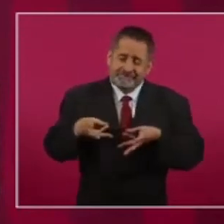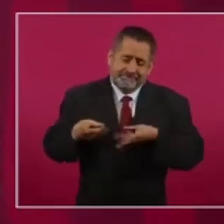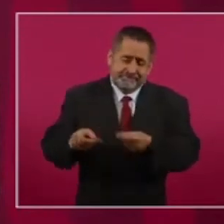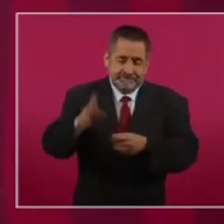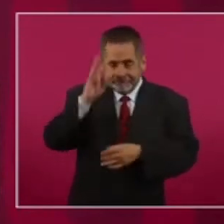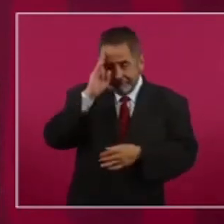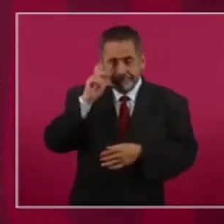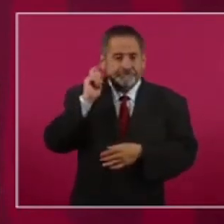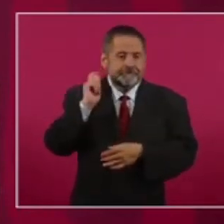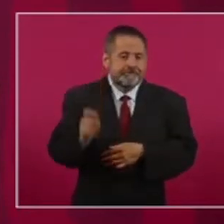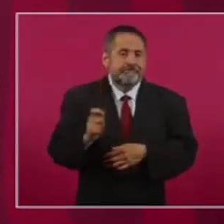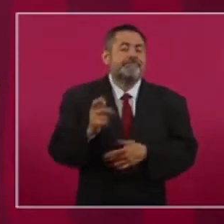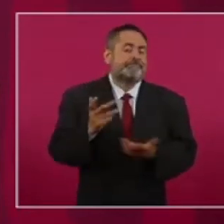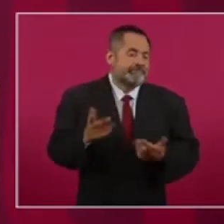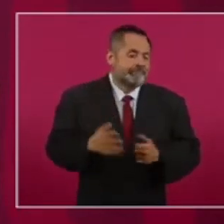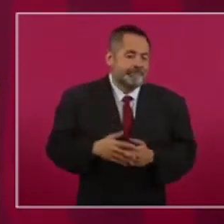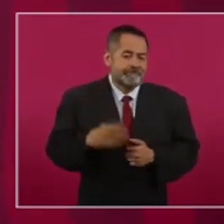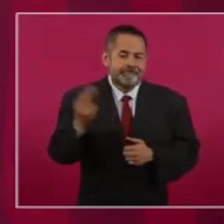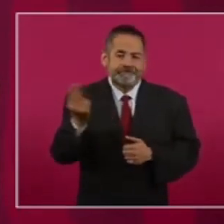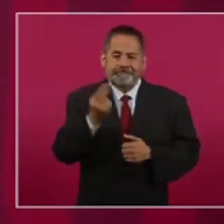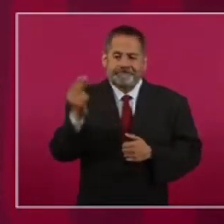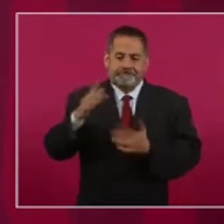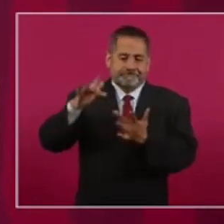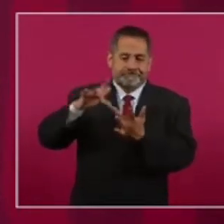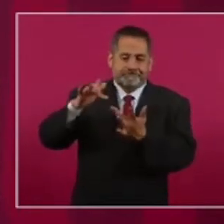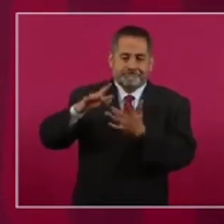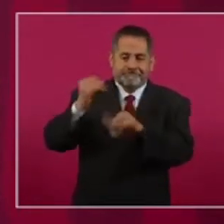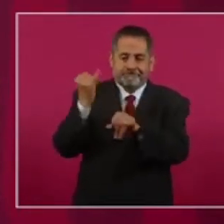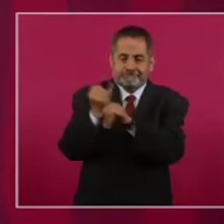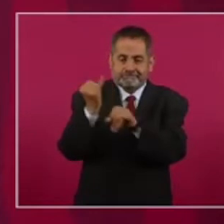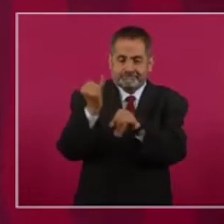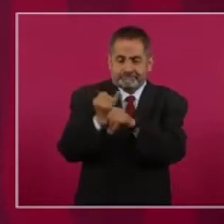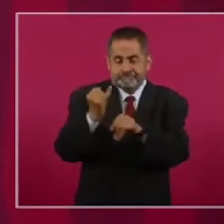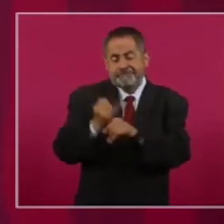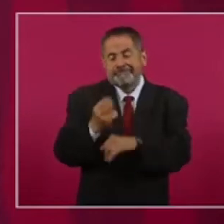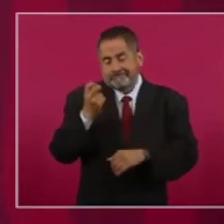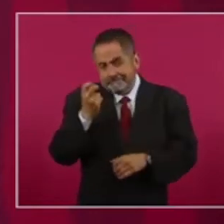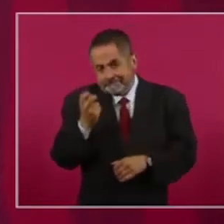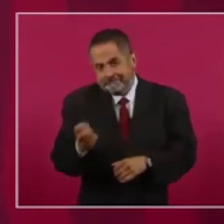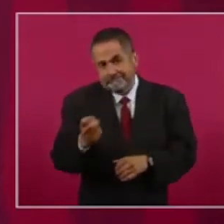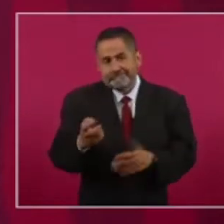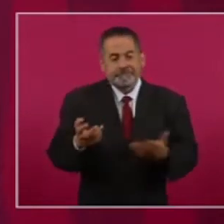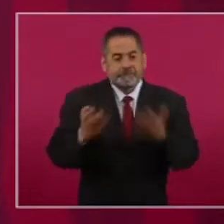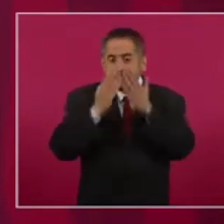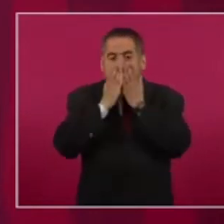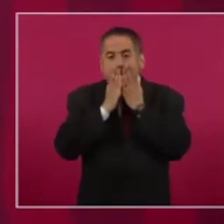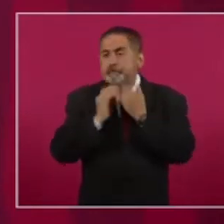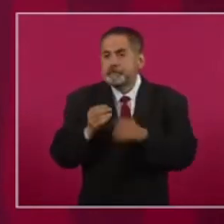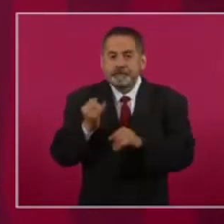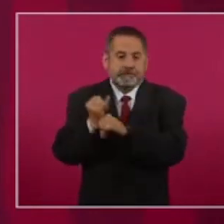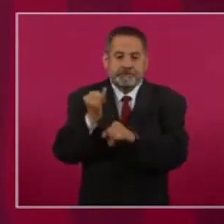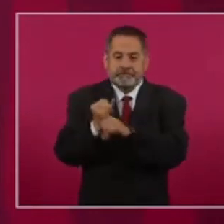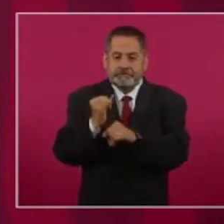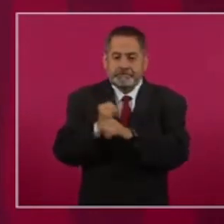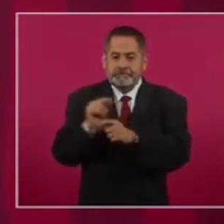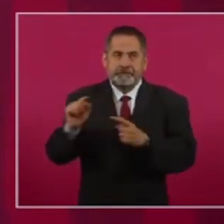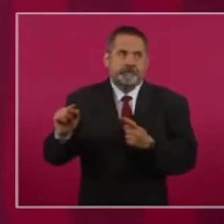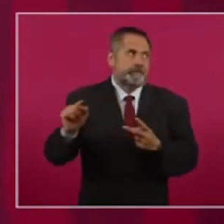es que se necesita la comunicación de internet y no hay.